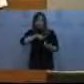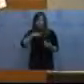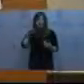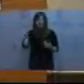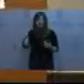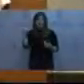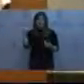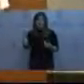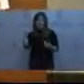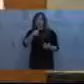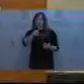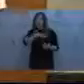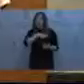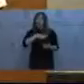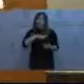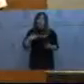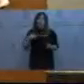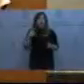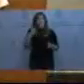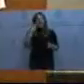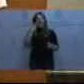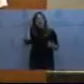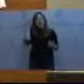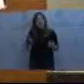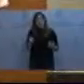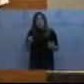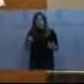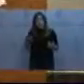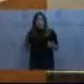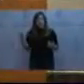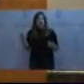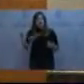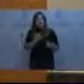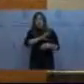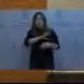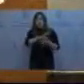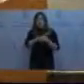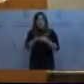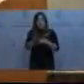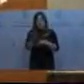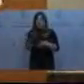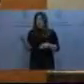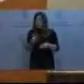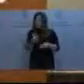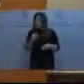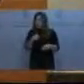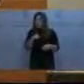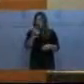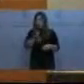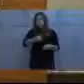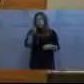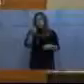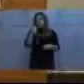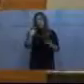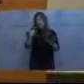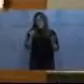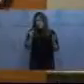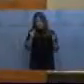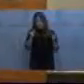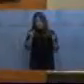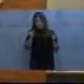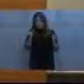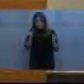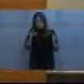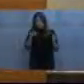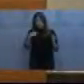presidente, queremos y creemos que debe haber enmienda. Y le voy a decir algo más y finalizo. No